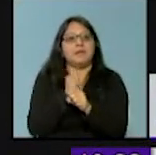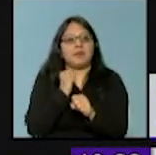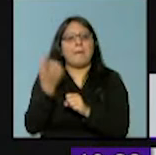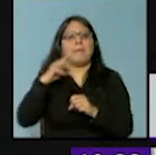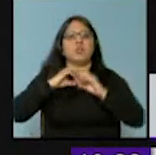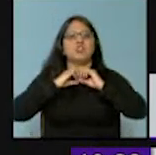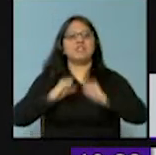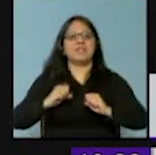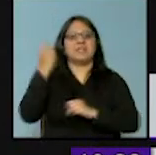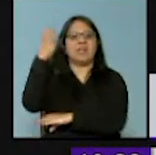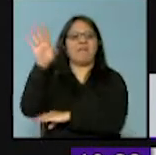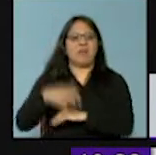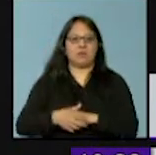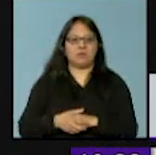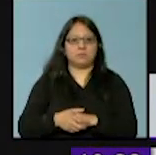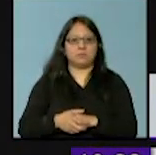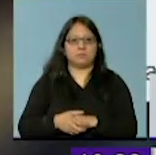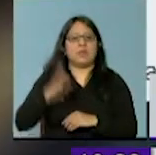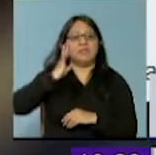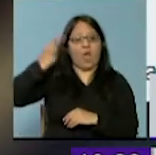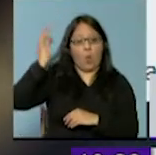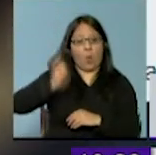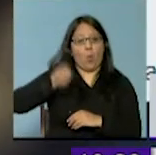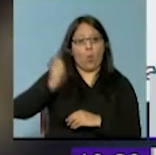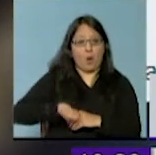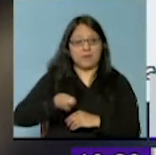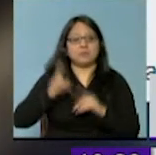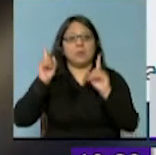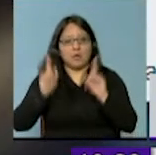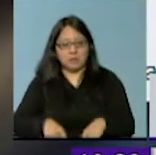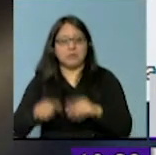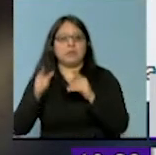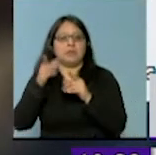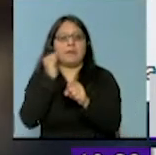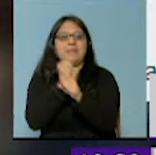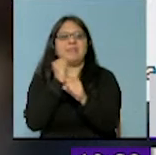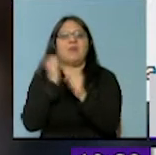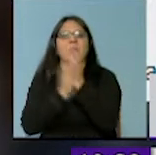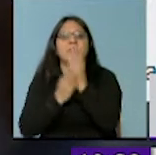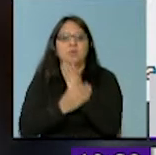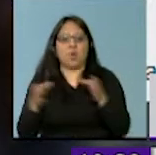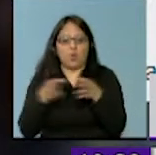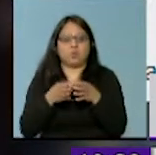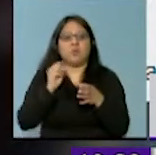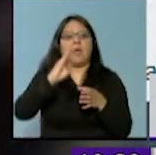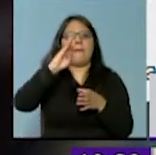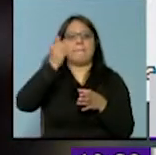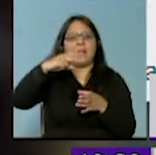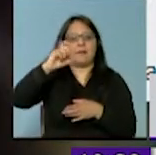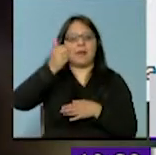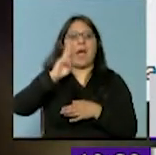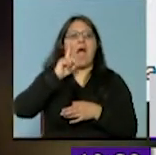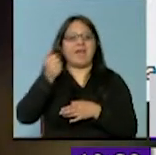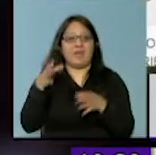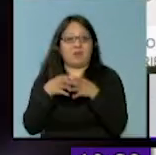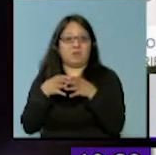secretario de la bancaria. O sea, juez y parte, ministro de Trabajo y referente de un gremio, como la bancaria. Y un